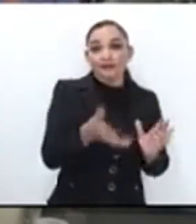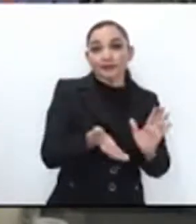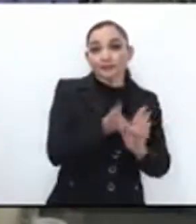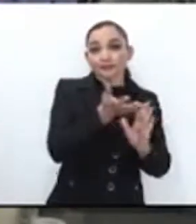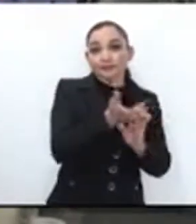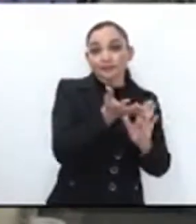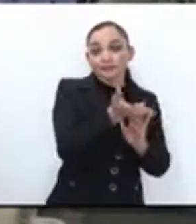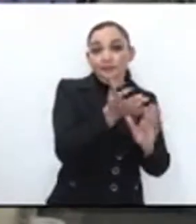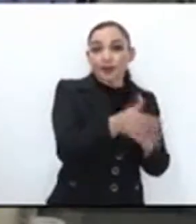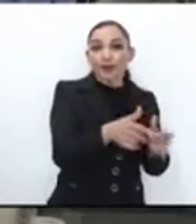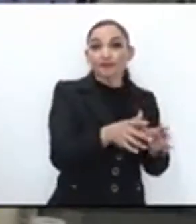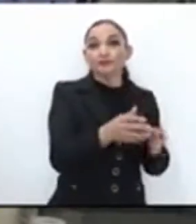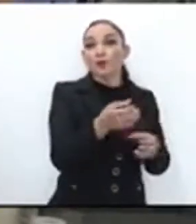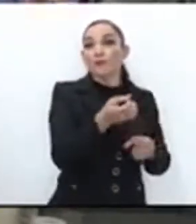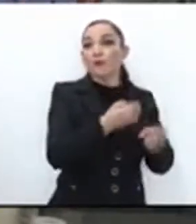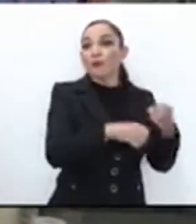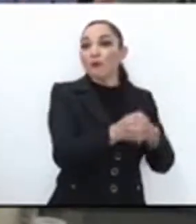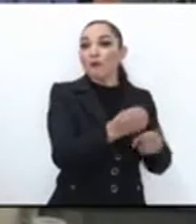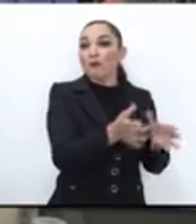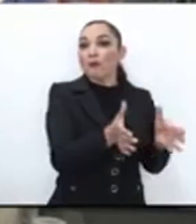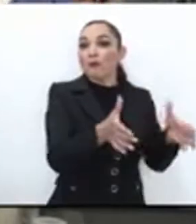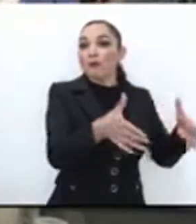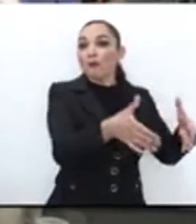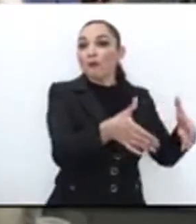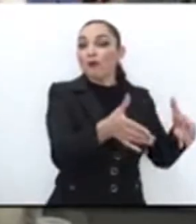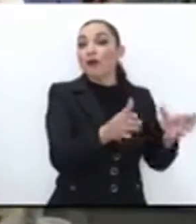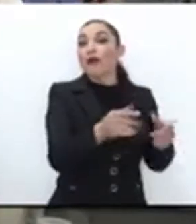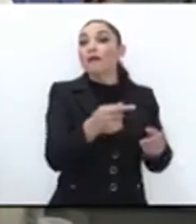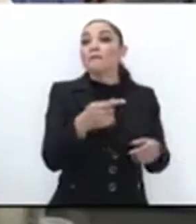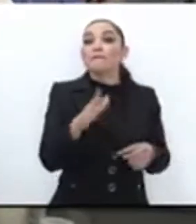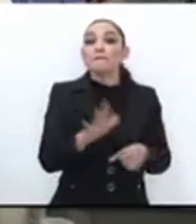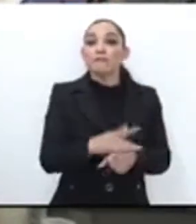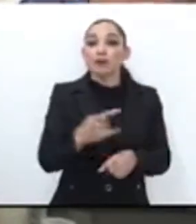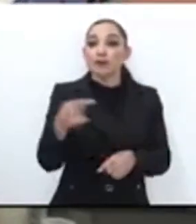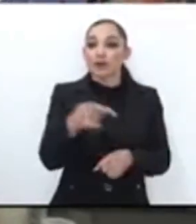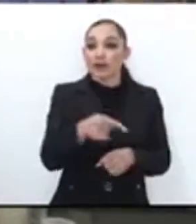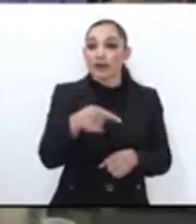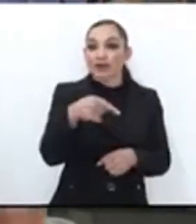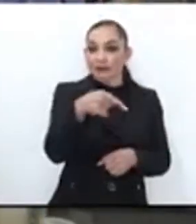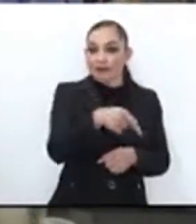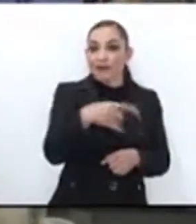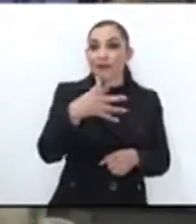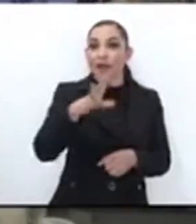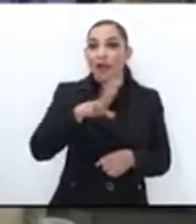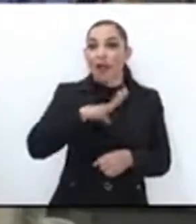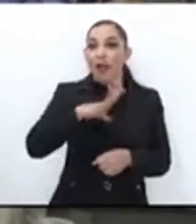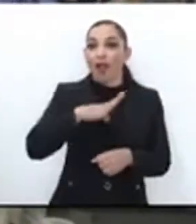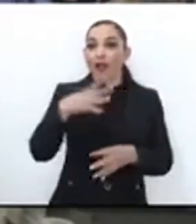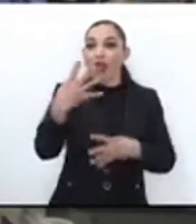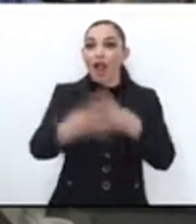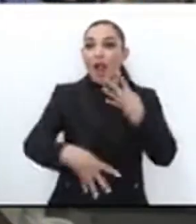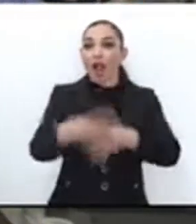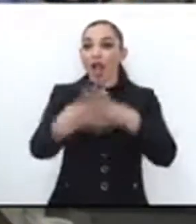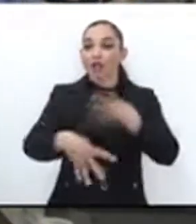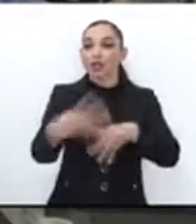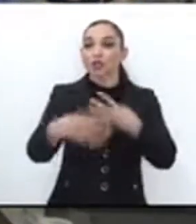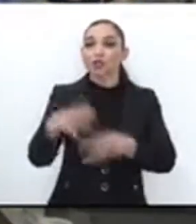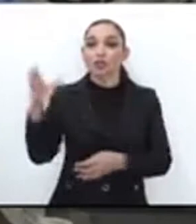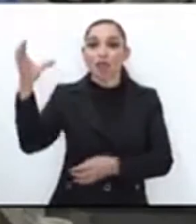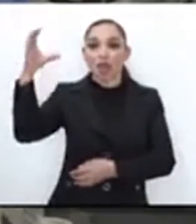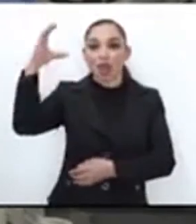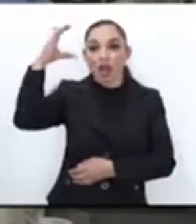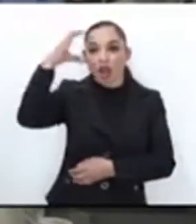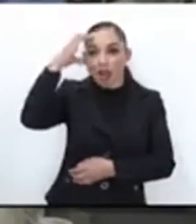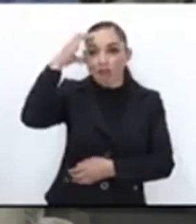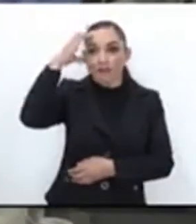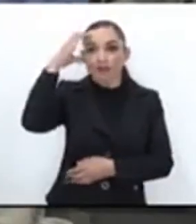gran obra porque tenemos aquí 14 camas en un espacio